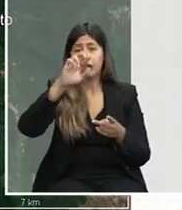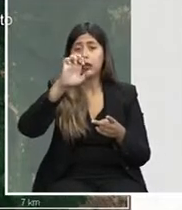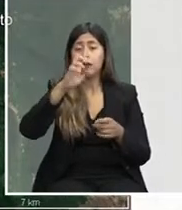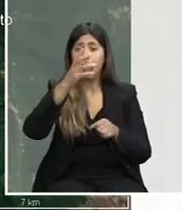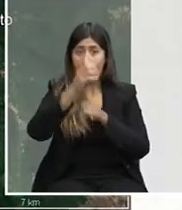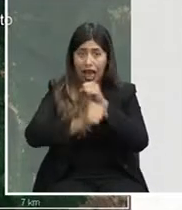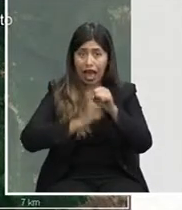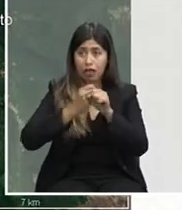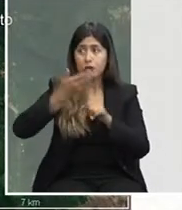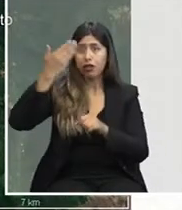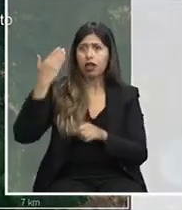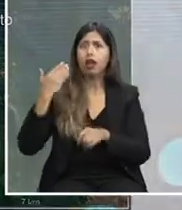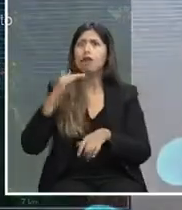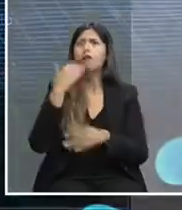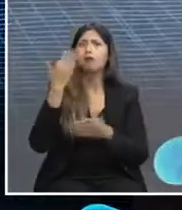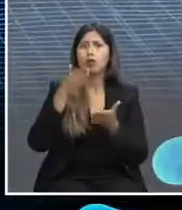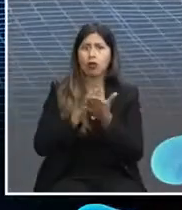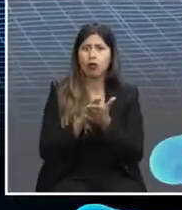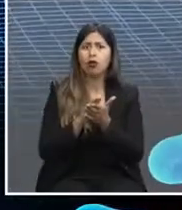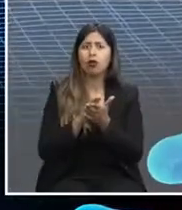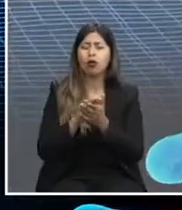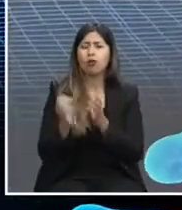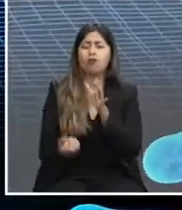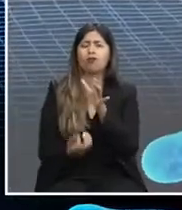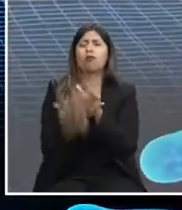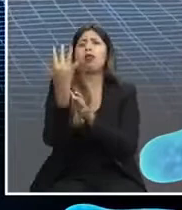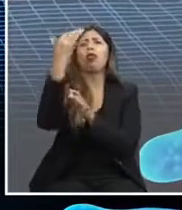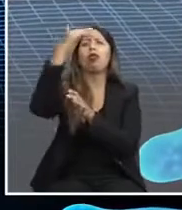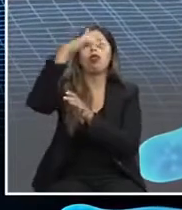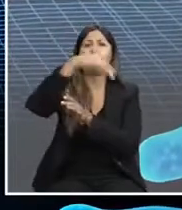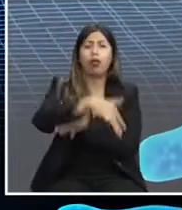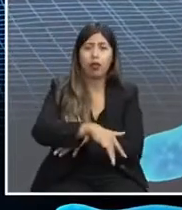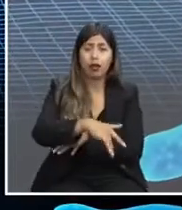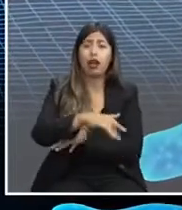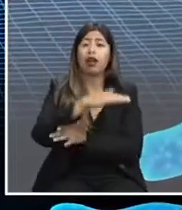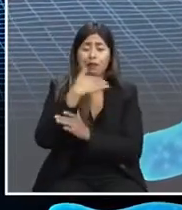de los lajares una vez que ocurre la erupción del volcán Villarrica.